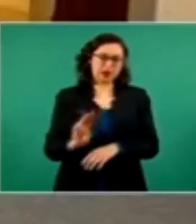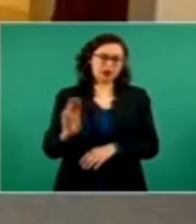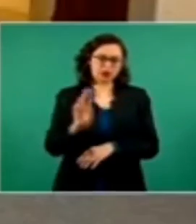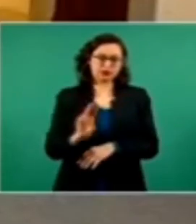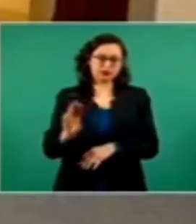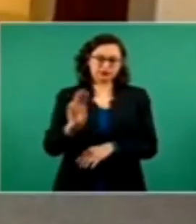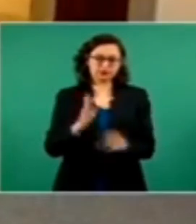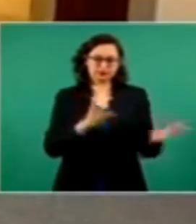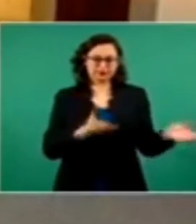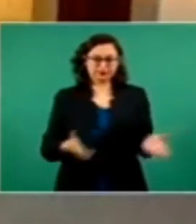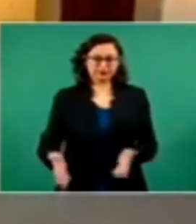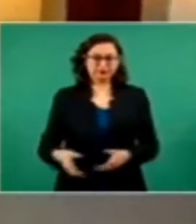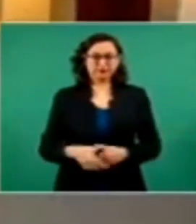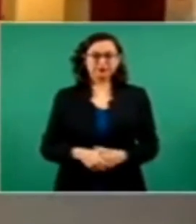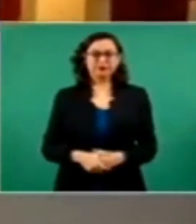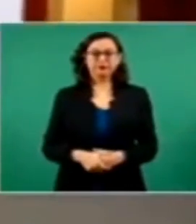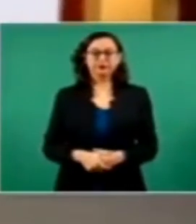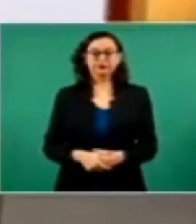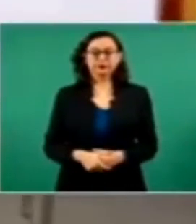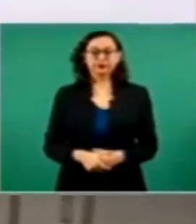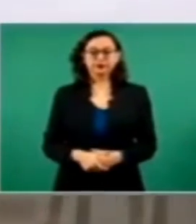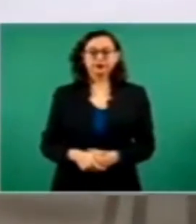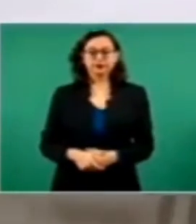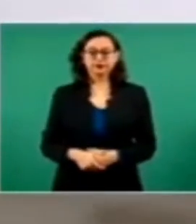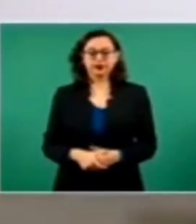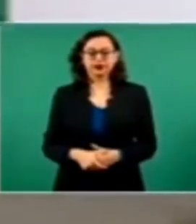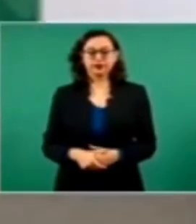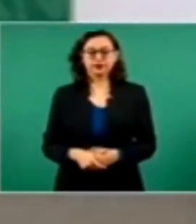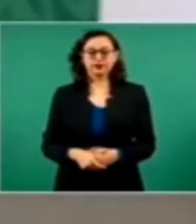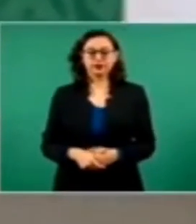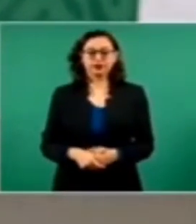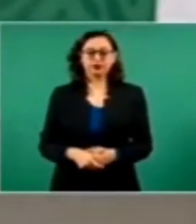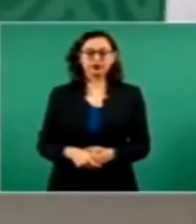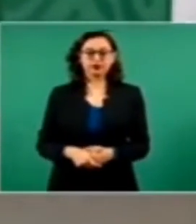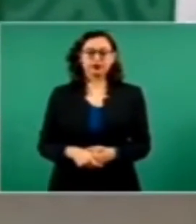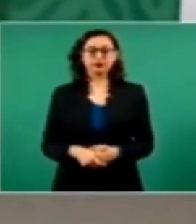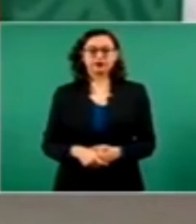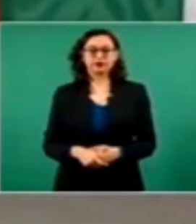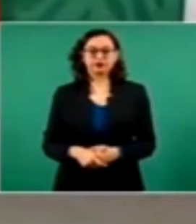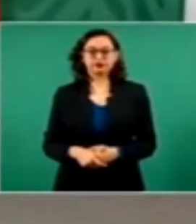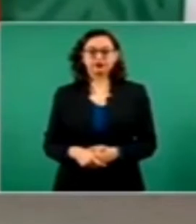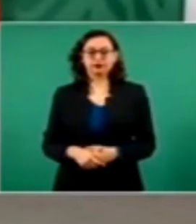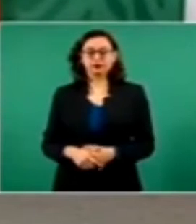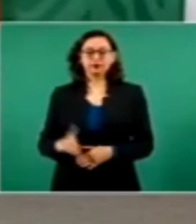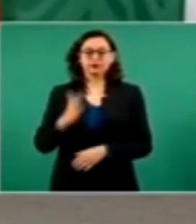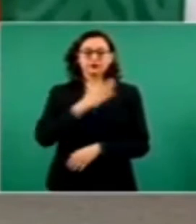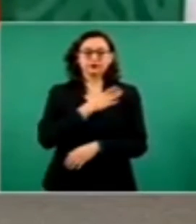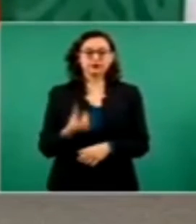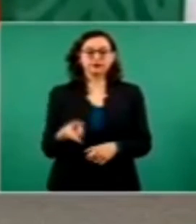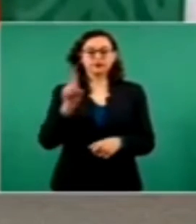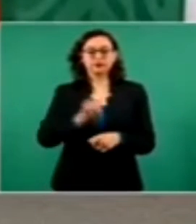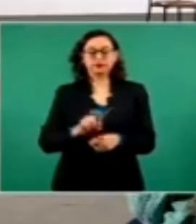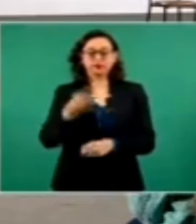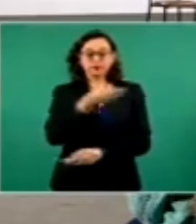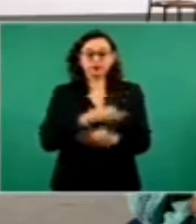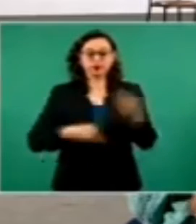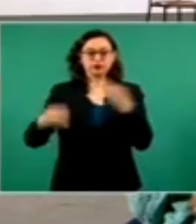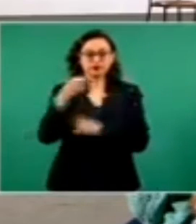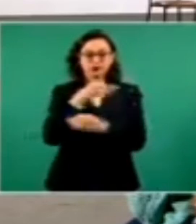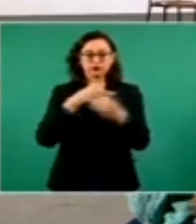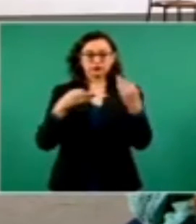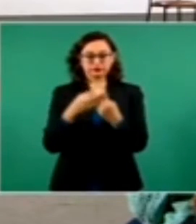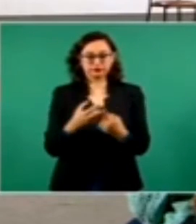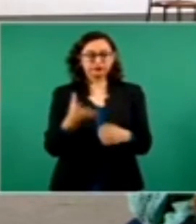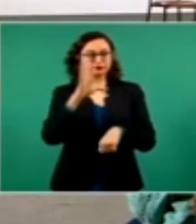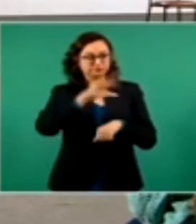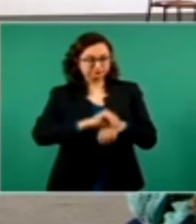Comisión Interamericana de Derechos Humanos señale que su quién es quién en las mentiras afecta la libertad de expresión